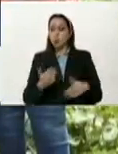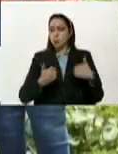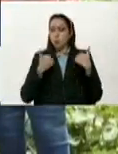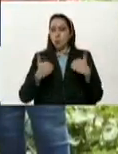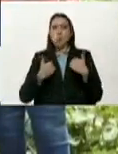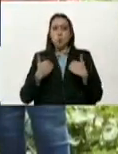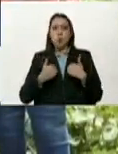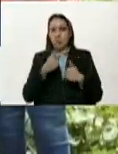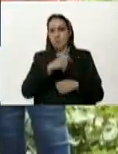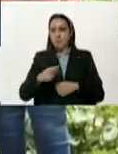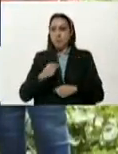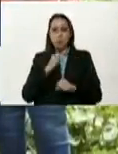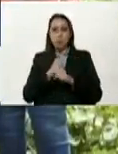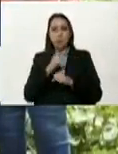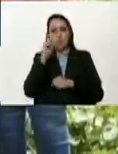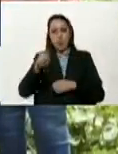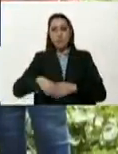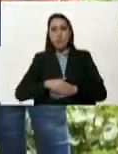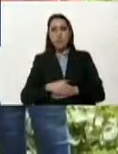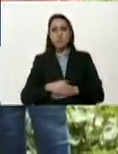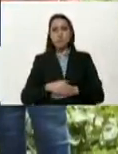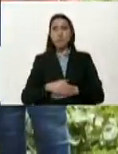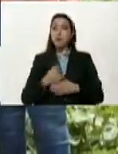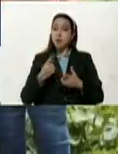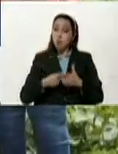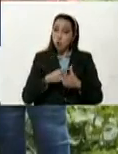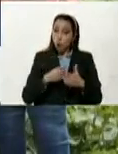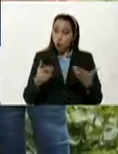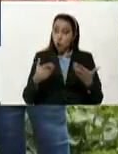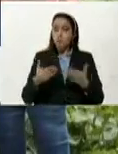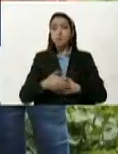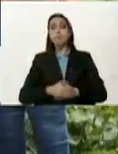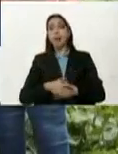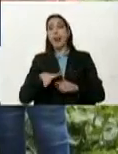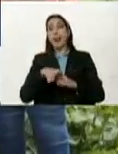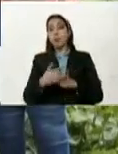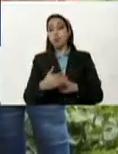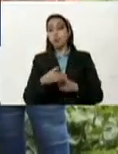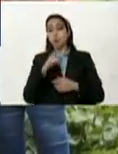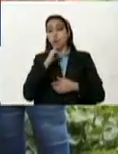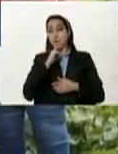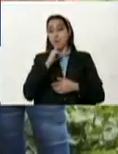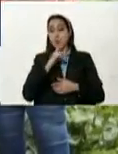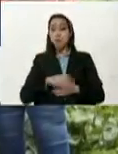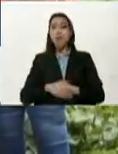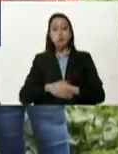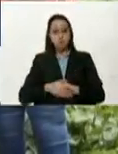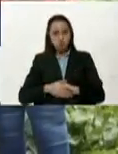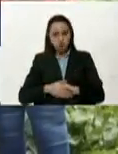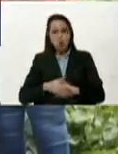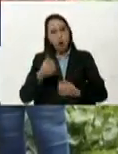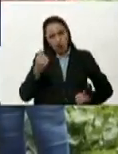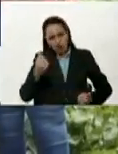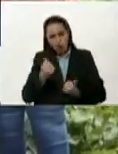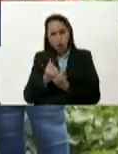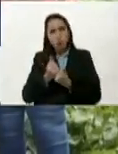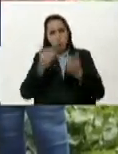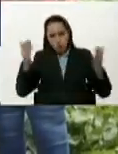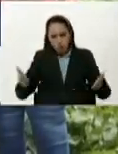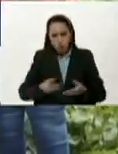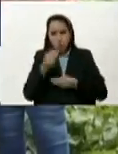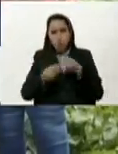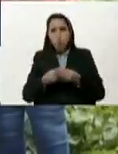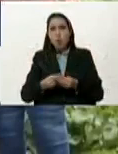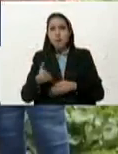nuestros agricultores no corrigiendo está corrigiendo esa situación presidente la seguros que tendrá usted un campo más